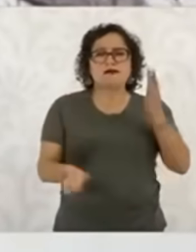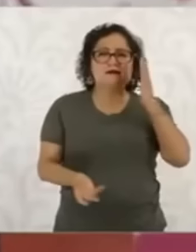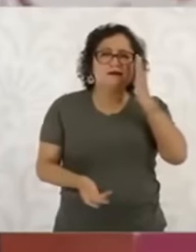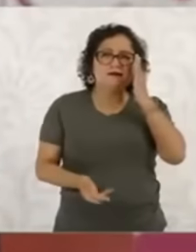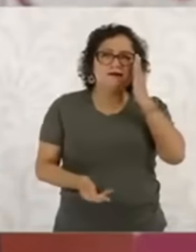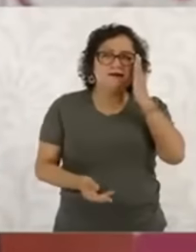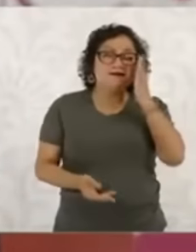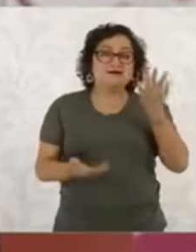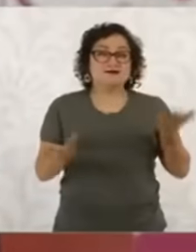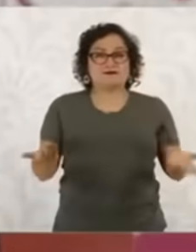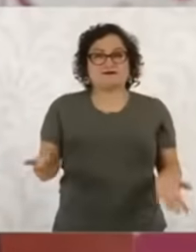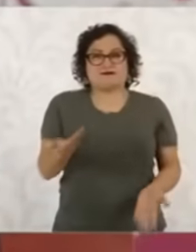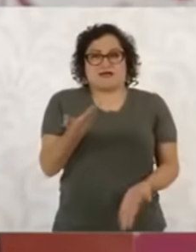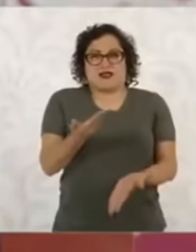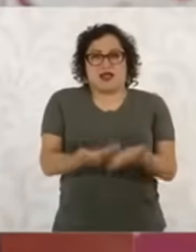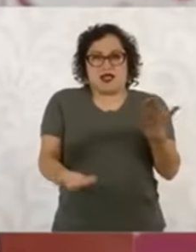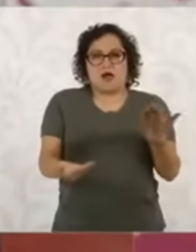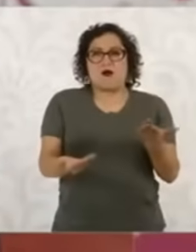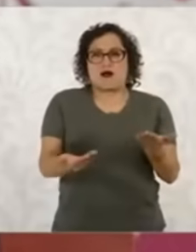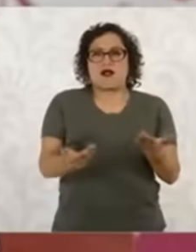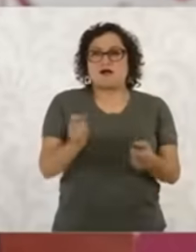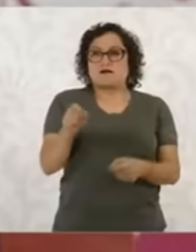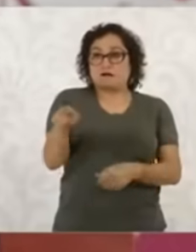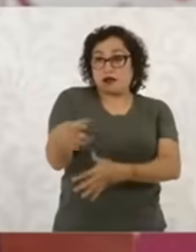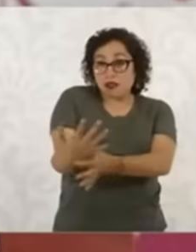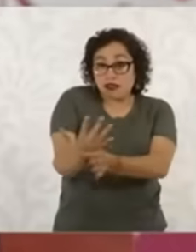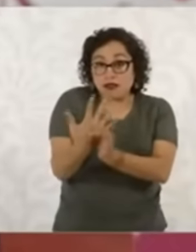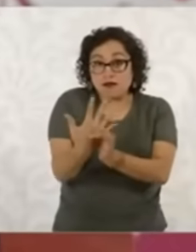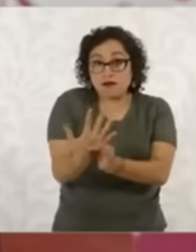Entonces, ahora resulta que él da